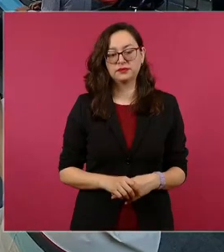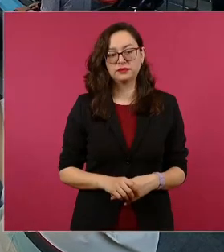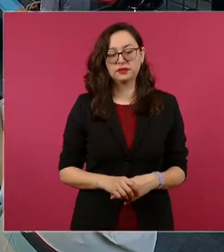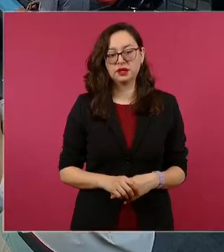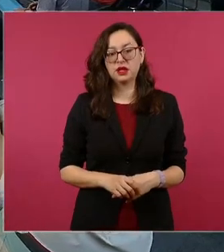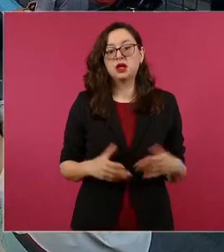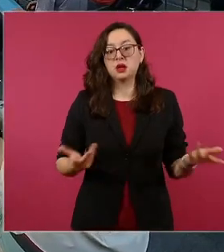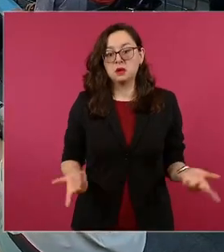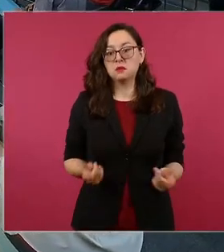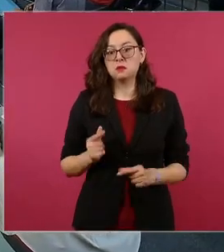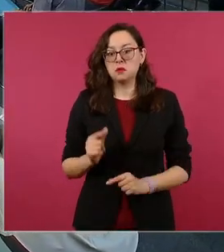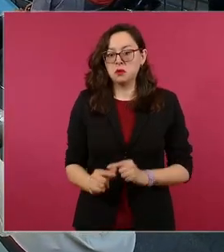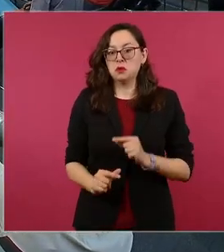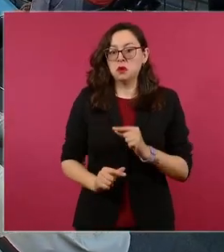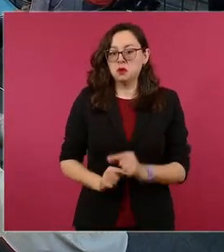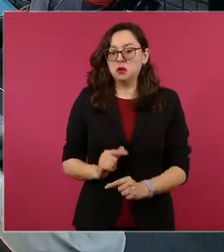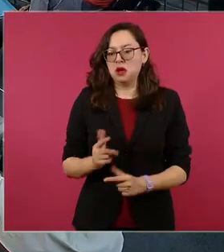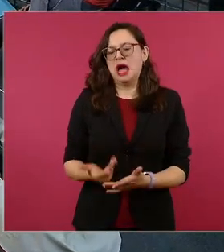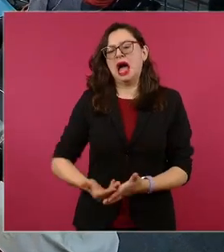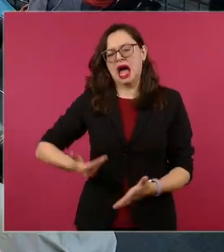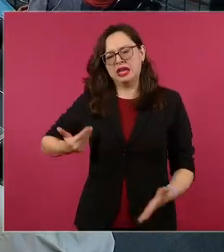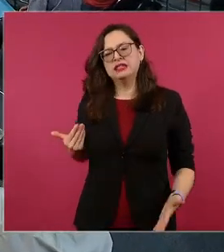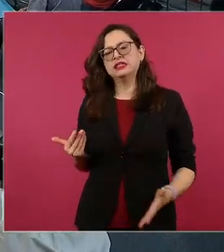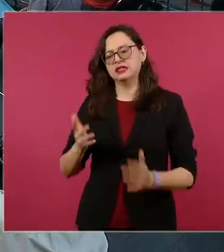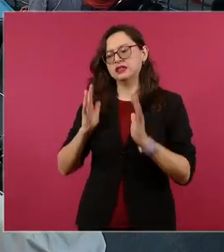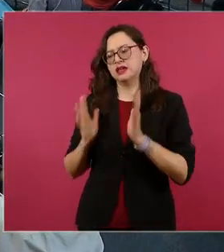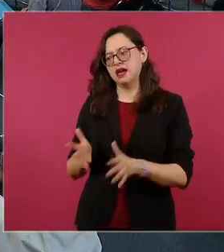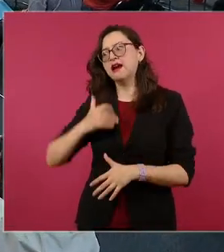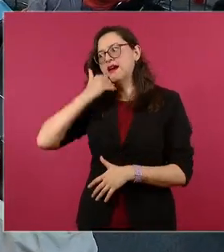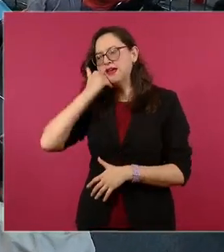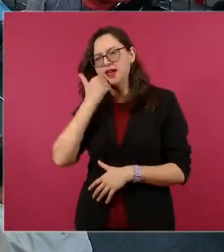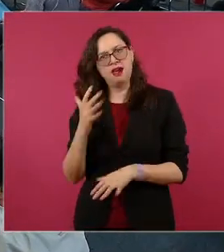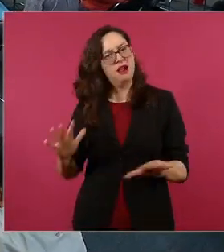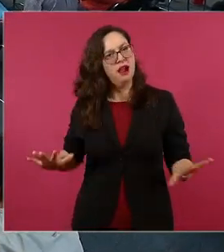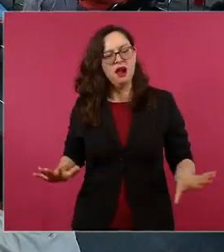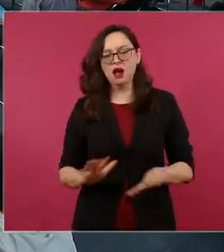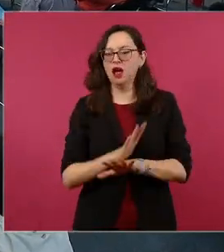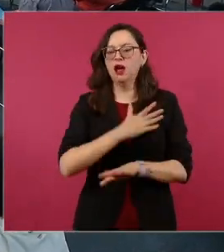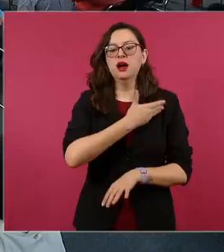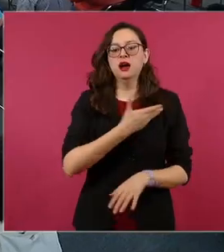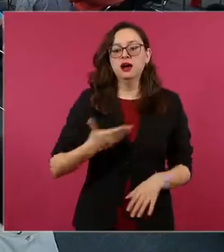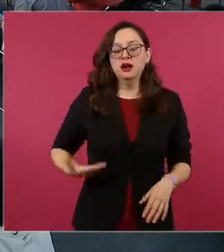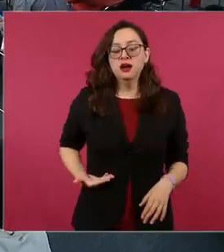Y poco después, 2 años después,